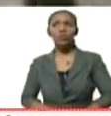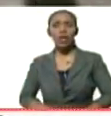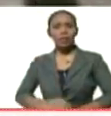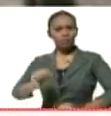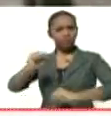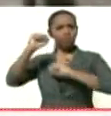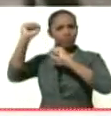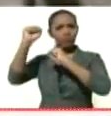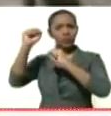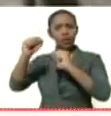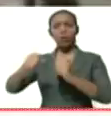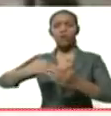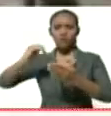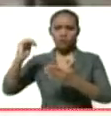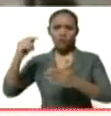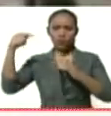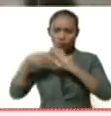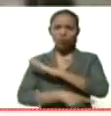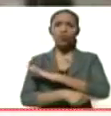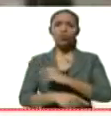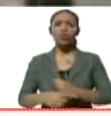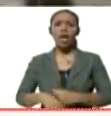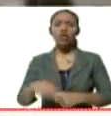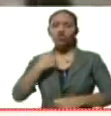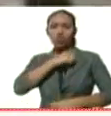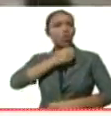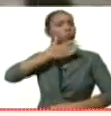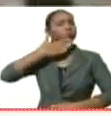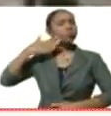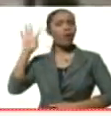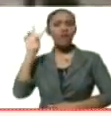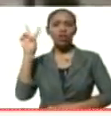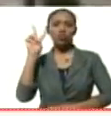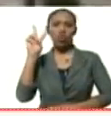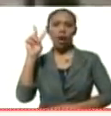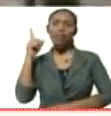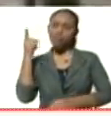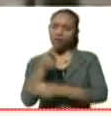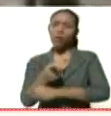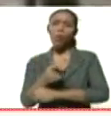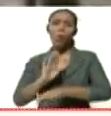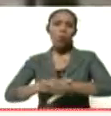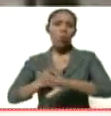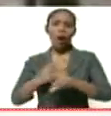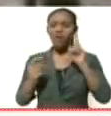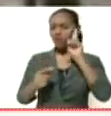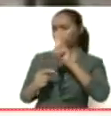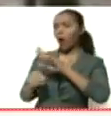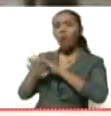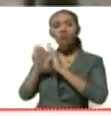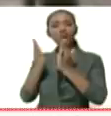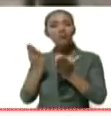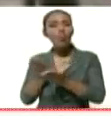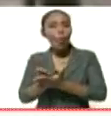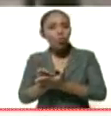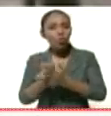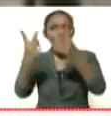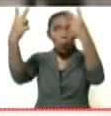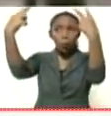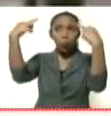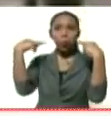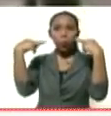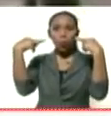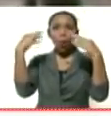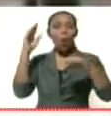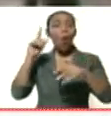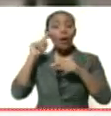heroica y radical. Debemos sentirnos orgullosos los venezolanos, que estamos siendo observados por el mundo con admiración